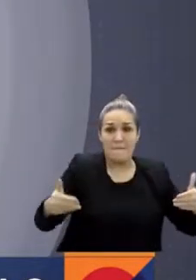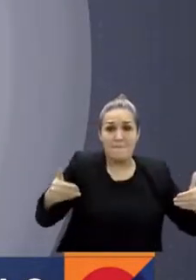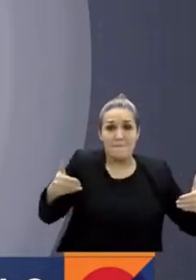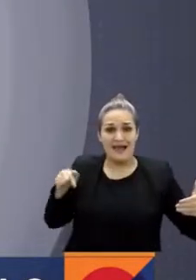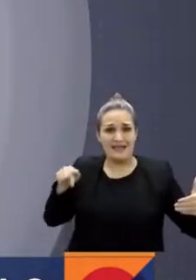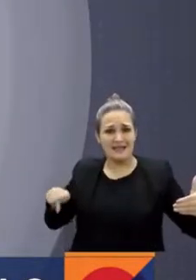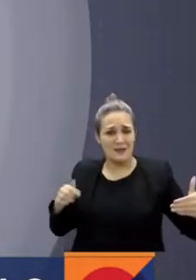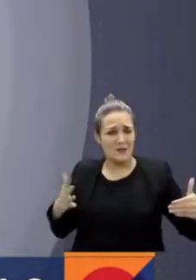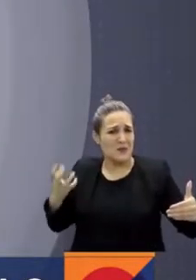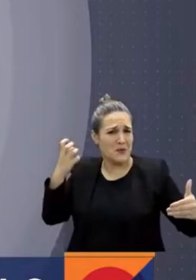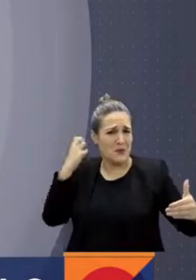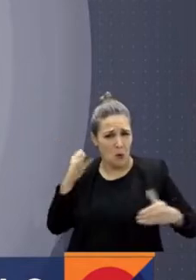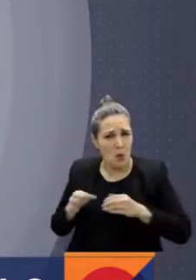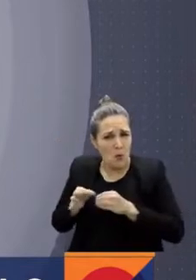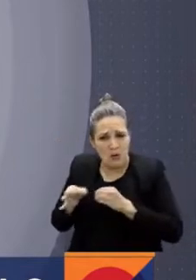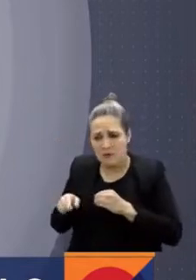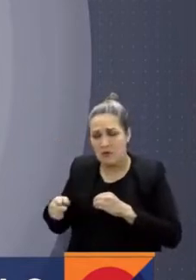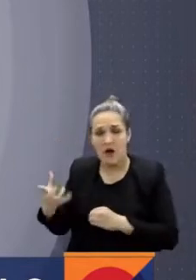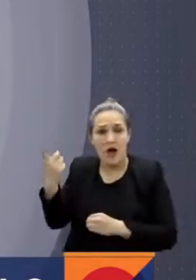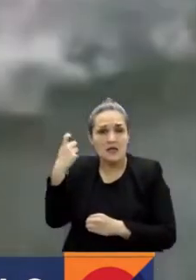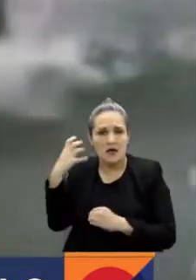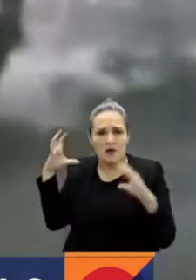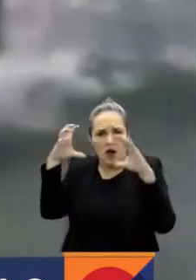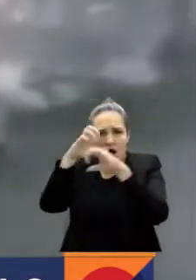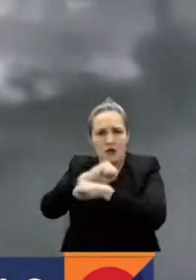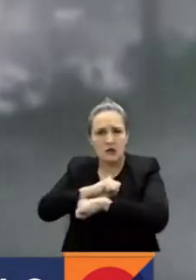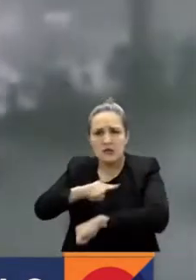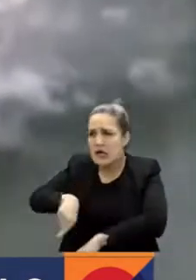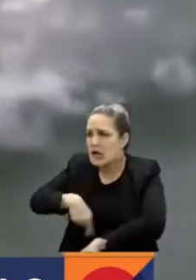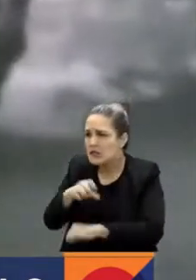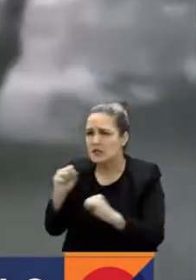Había sido una noche larga, fría,